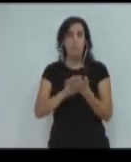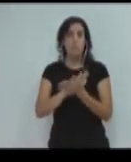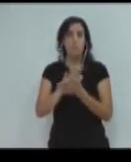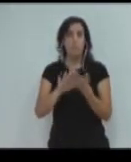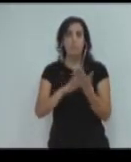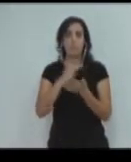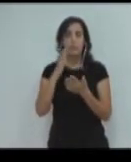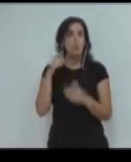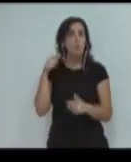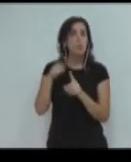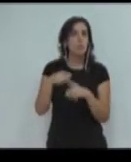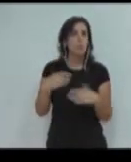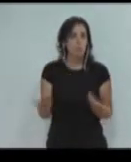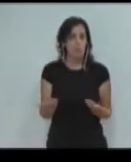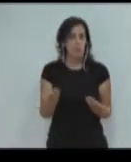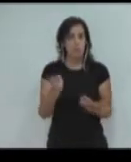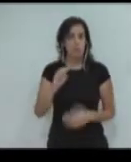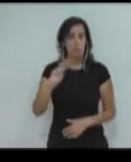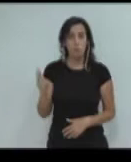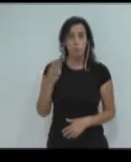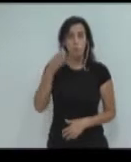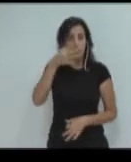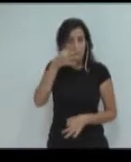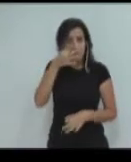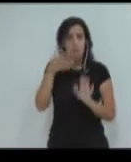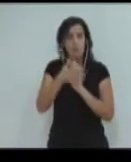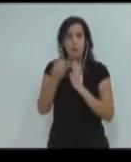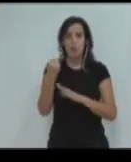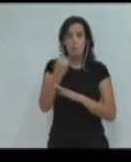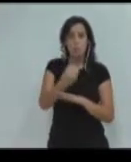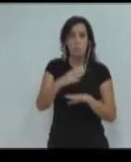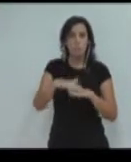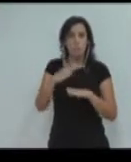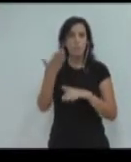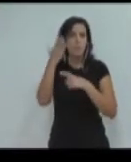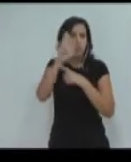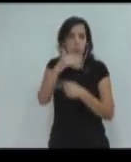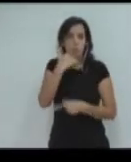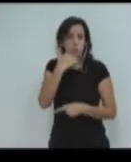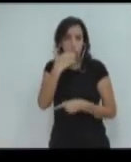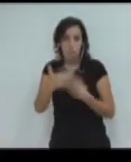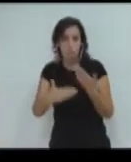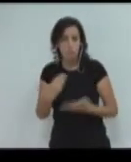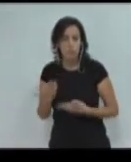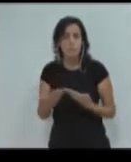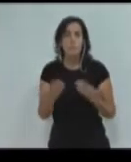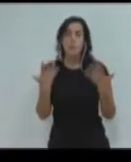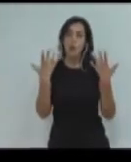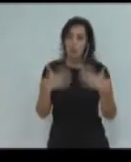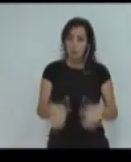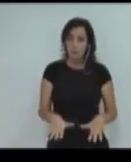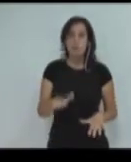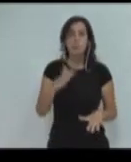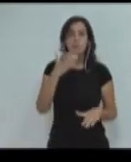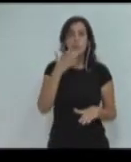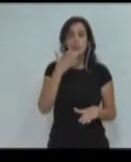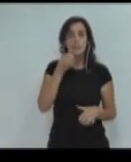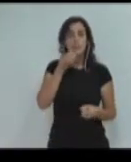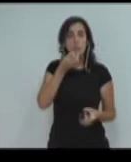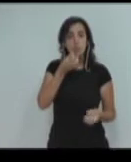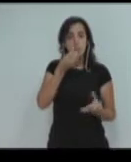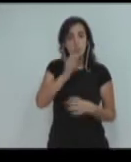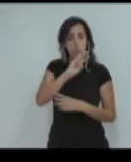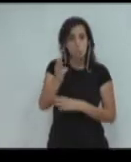realmente tiene un PowerPoint. Realmente el PowerPoint es un apoyo a una presentación. Y aún así, si incorpora información,